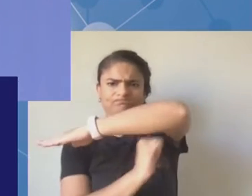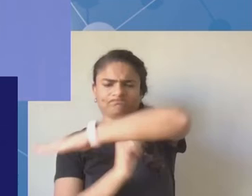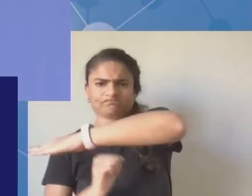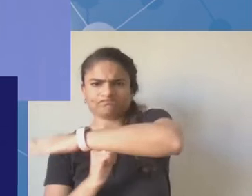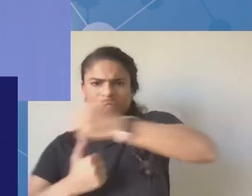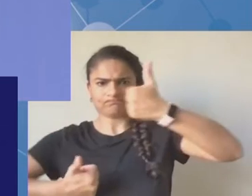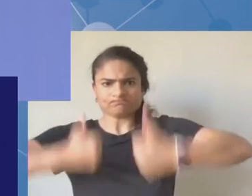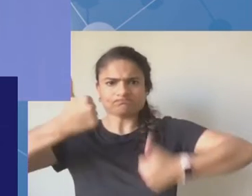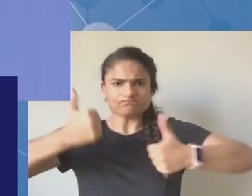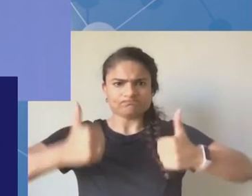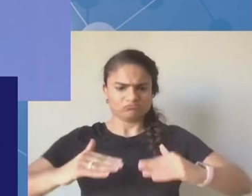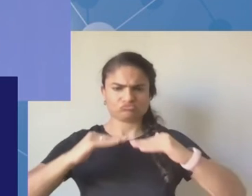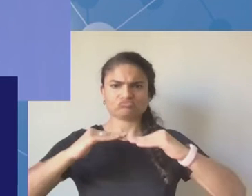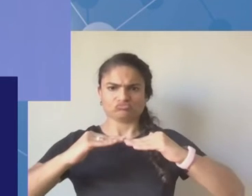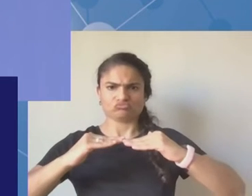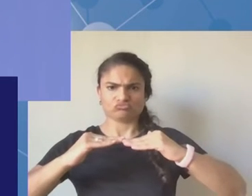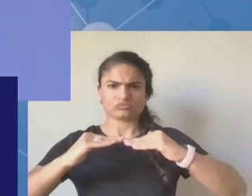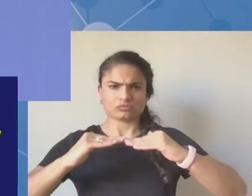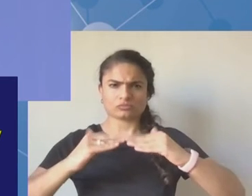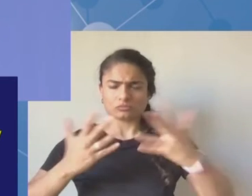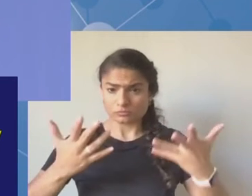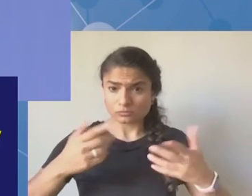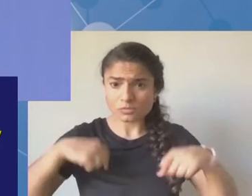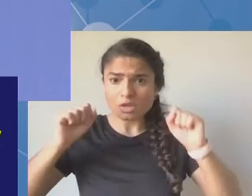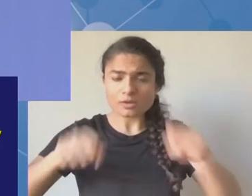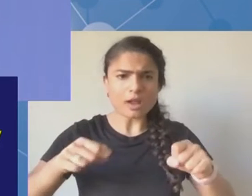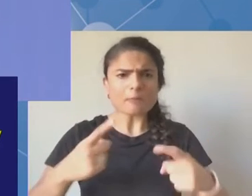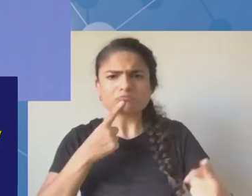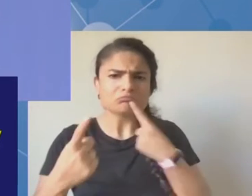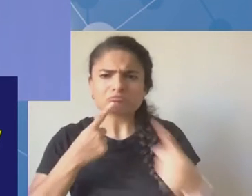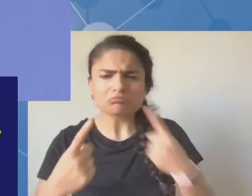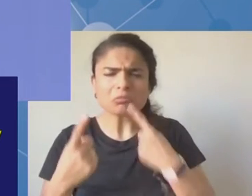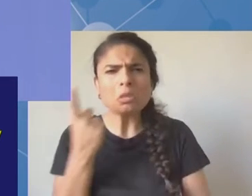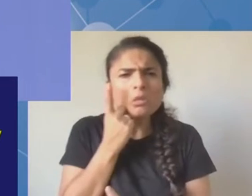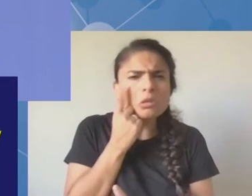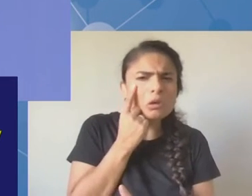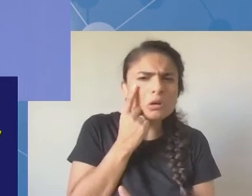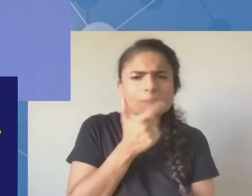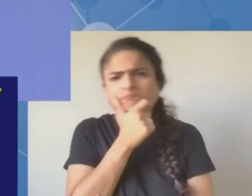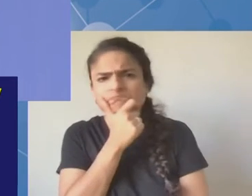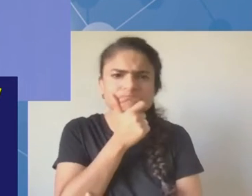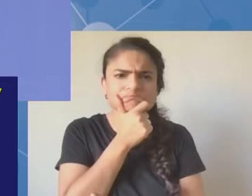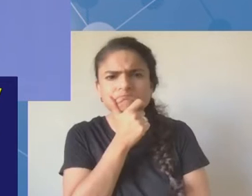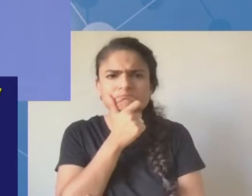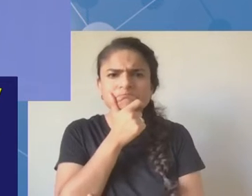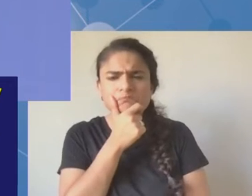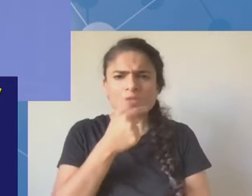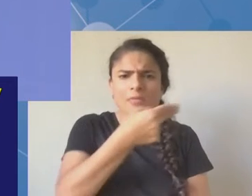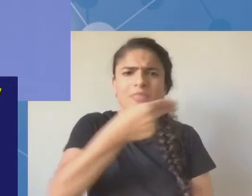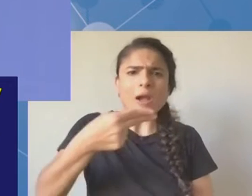foro que funciona según el modelo ascendente. Podemos hablar sobre estos temas. No